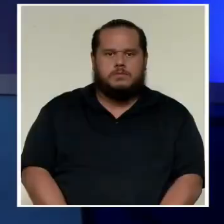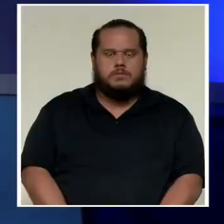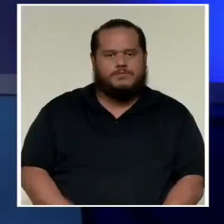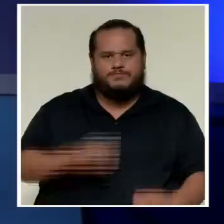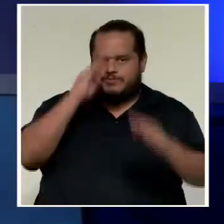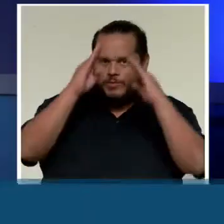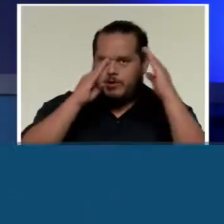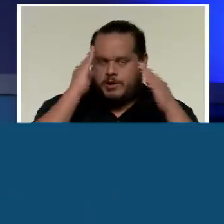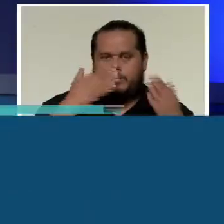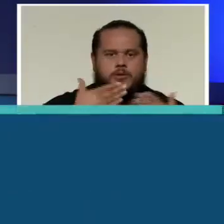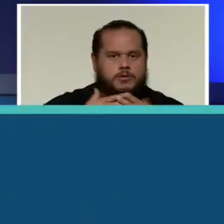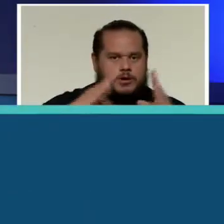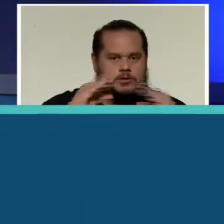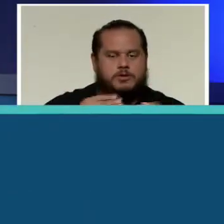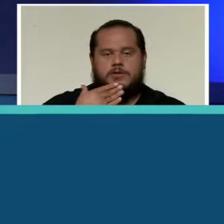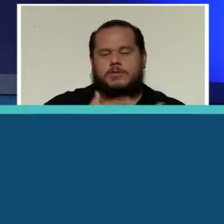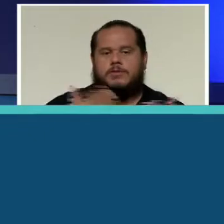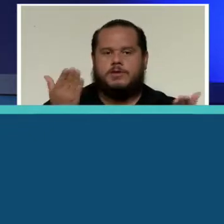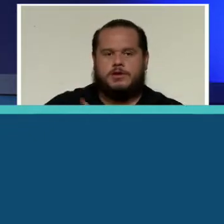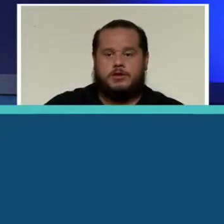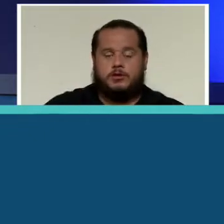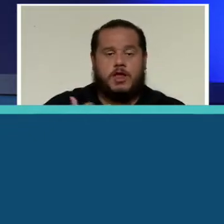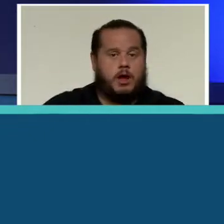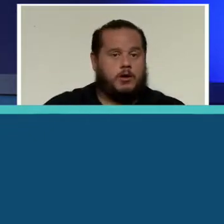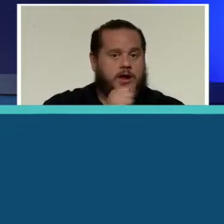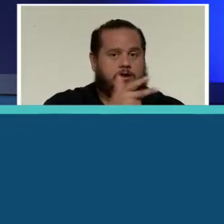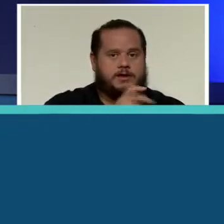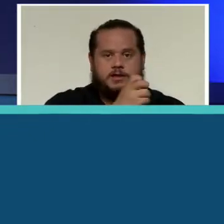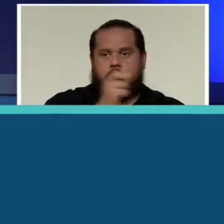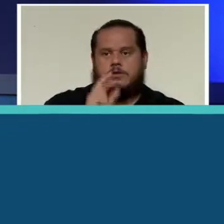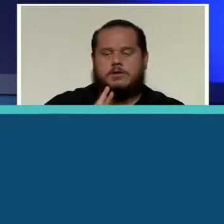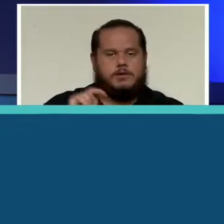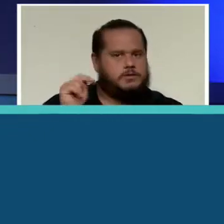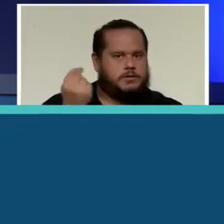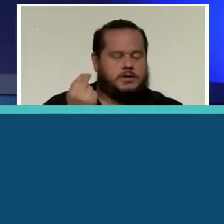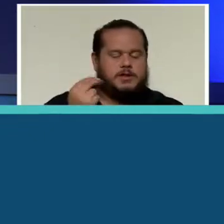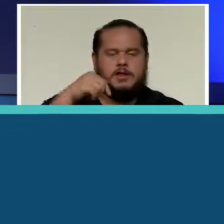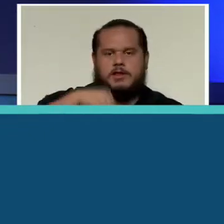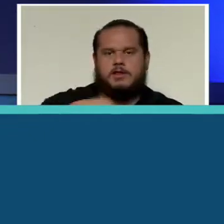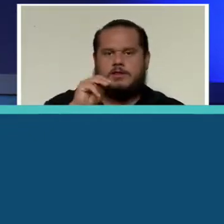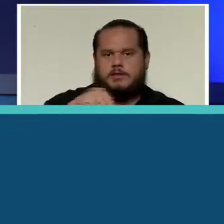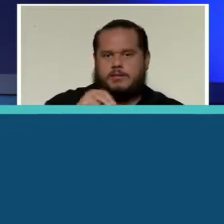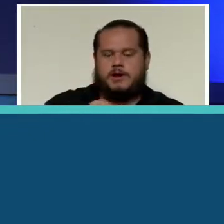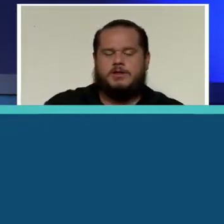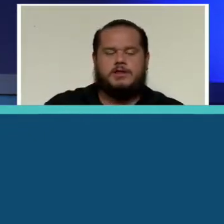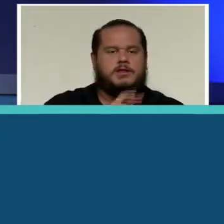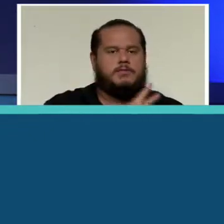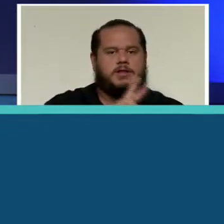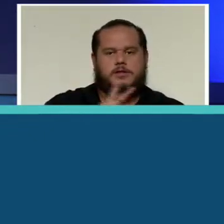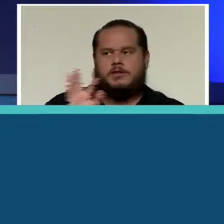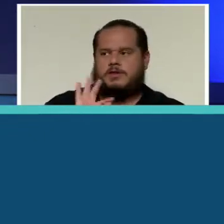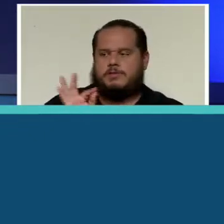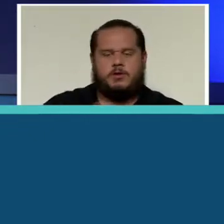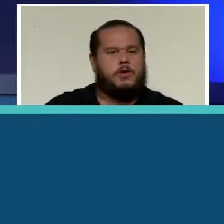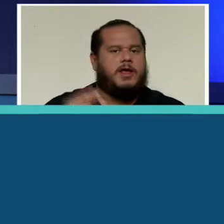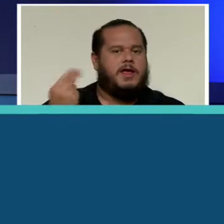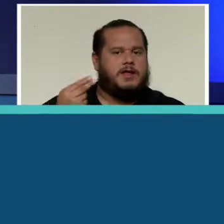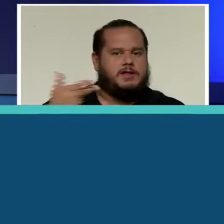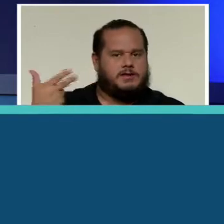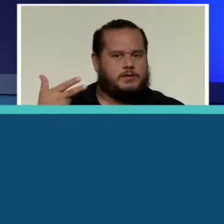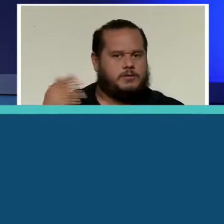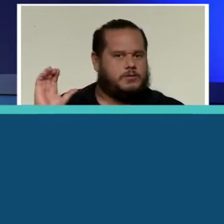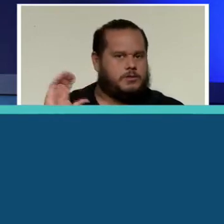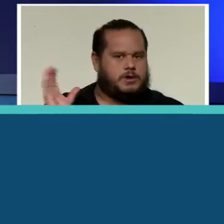Hola, ¿qué tal? Buenas noches, bienvenidos a la edición estelar de 13 Costa Rica Noticias de este martes 22 de febrero. Eiser Chacón Cordero les